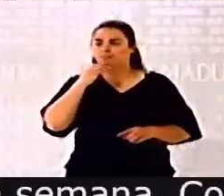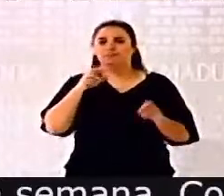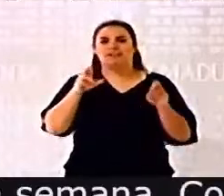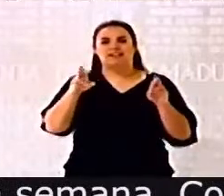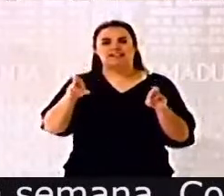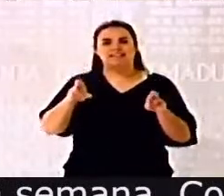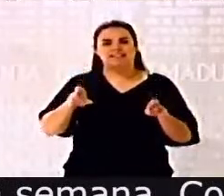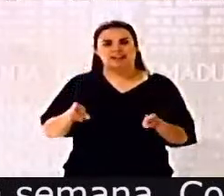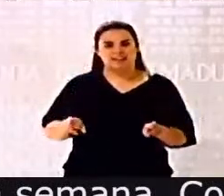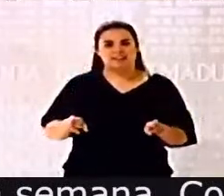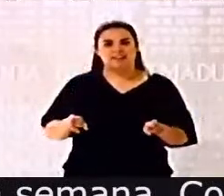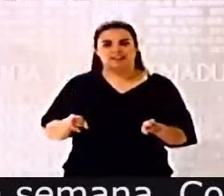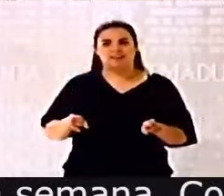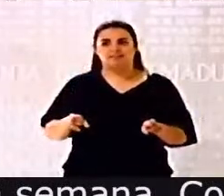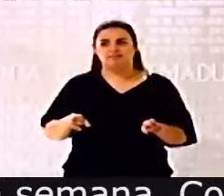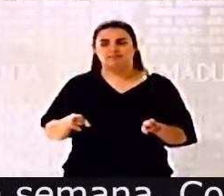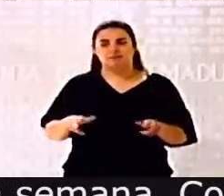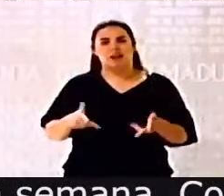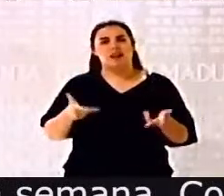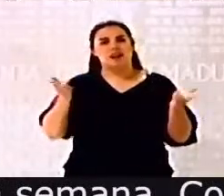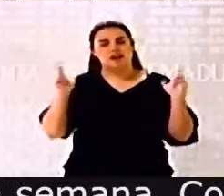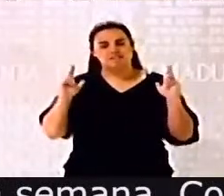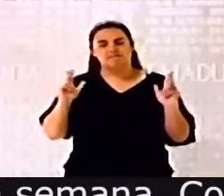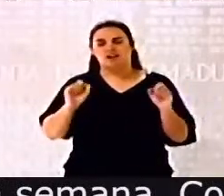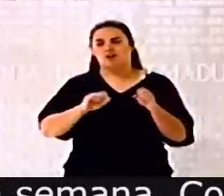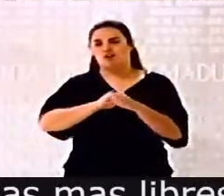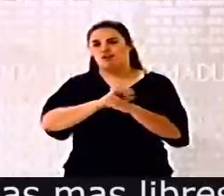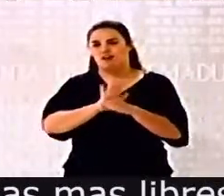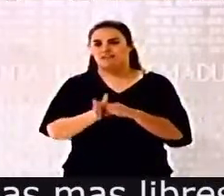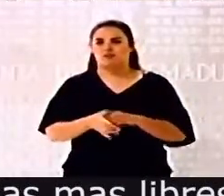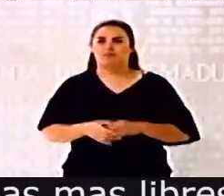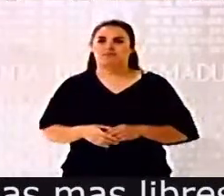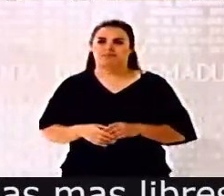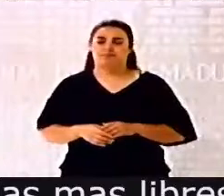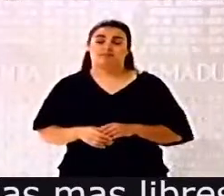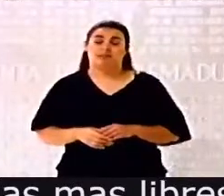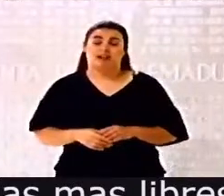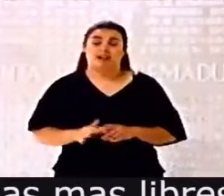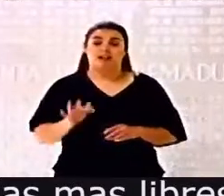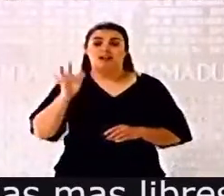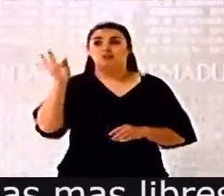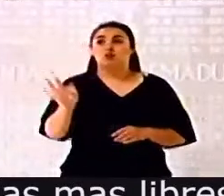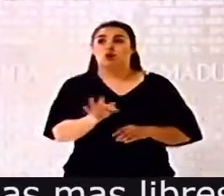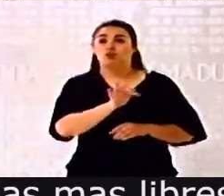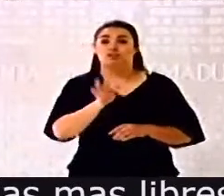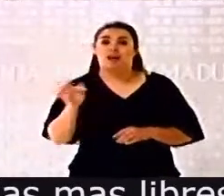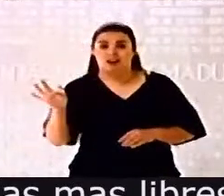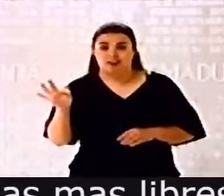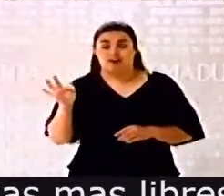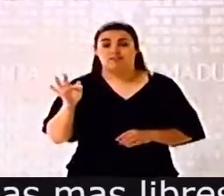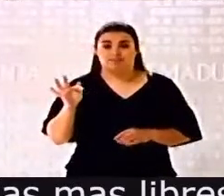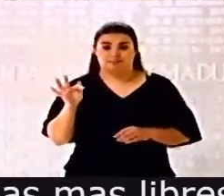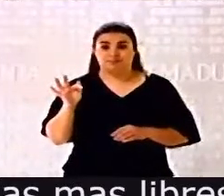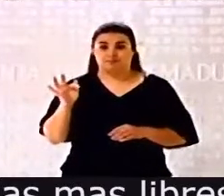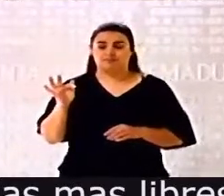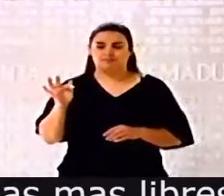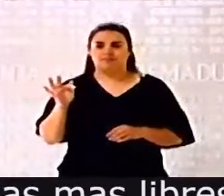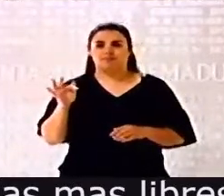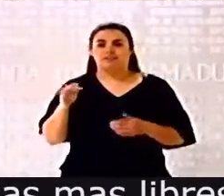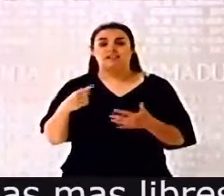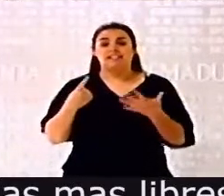residencias más libres de COVID. En total, en las